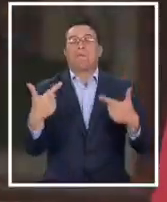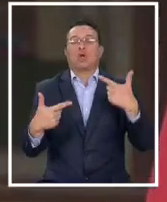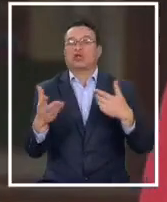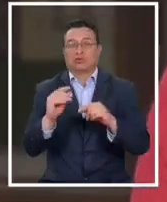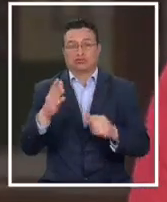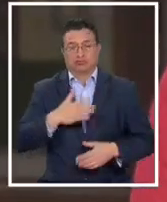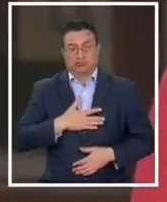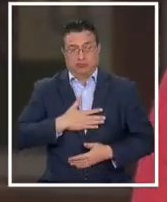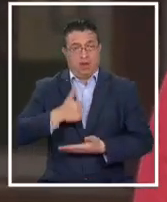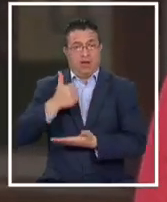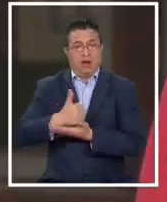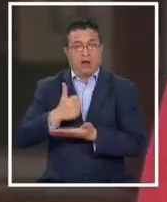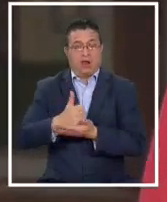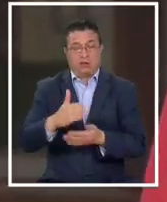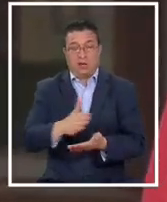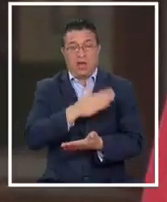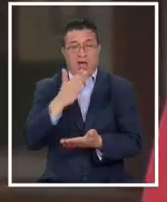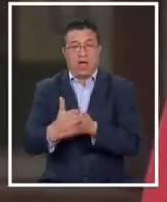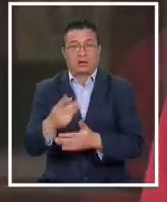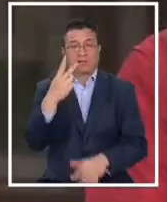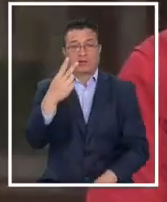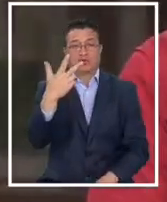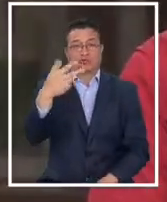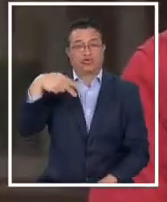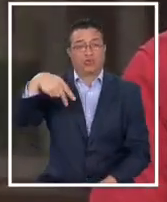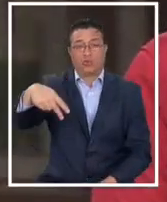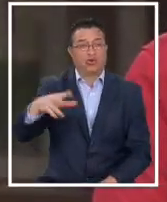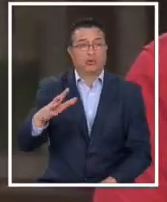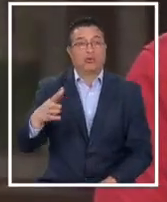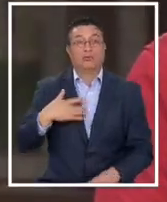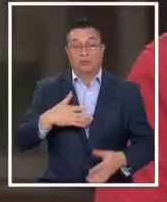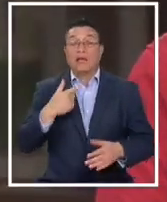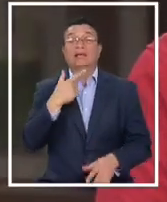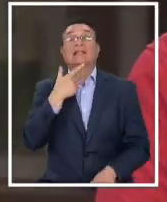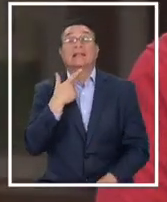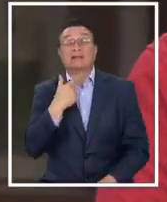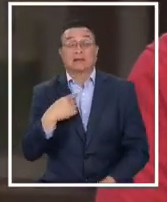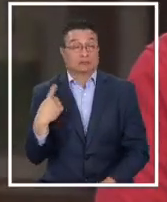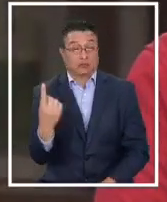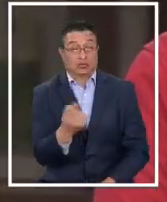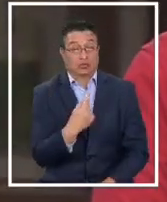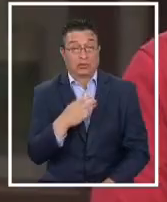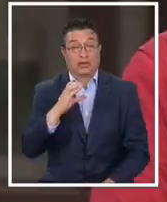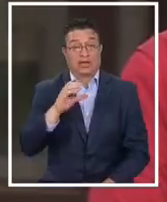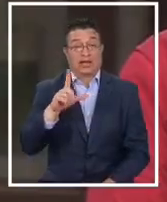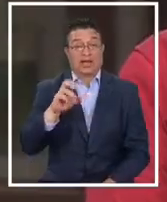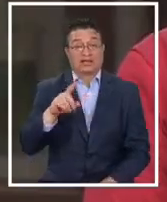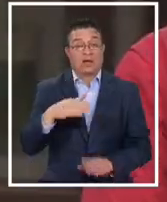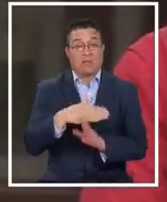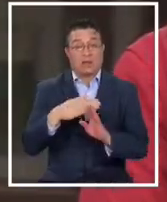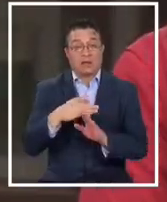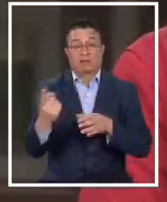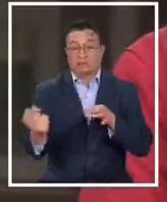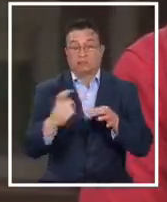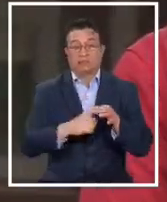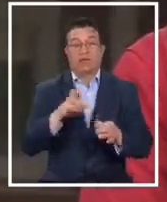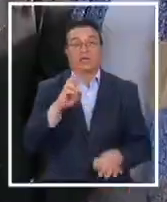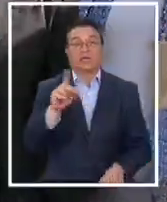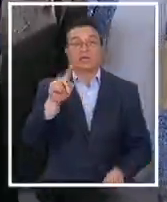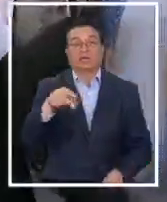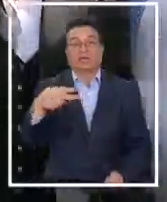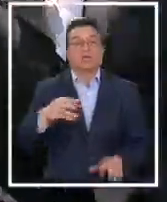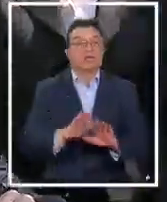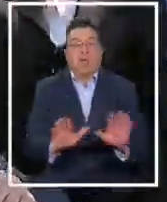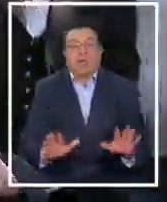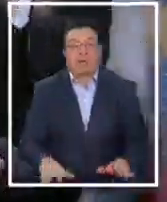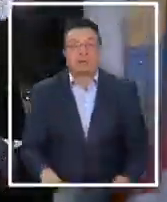Soy alcalde, y soy alcalde hasta el día 28 de junio. Nos interesa auténticamente que las personas de clase media se inscriban en el registro social de hogares. Eso es todo.